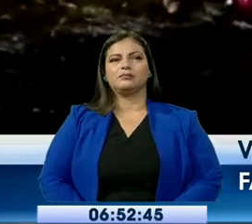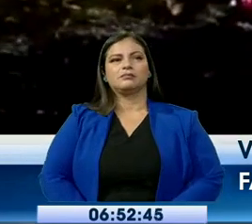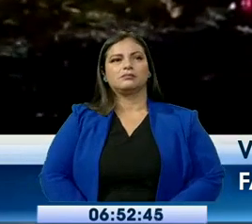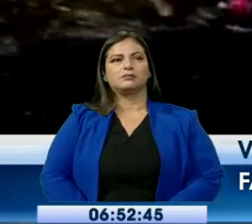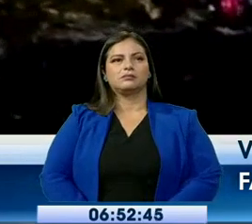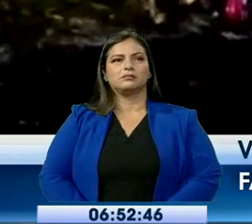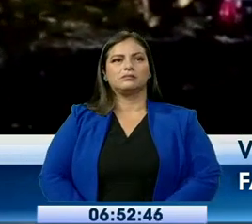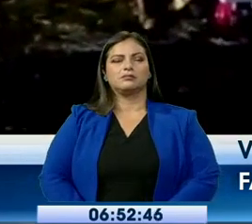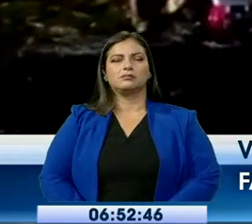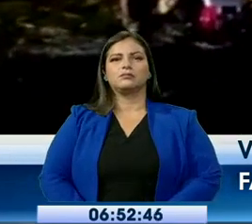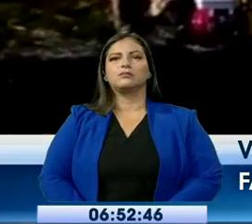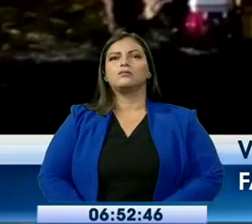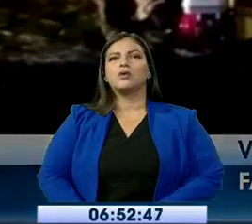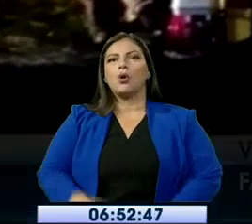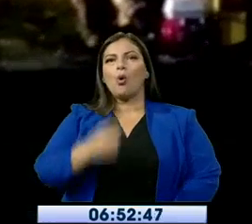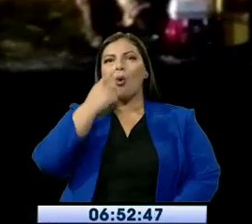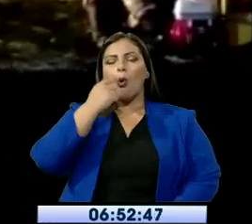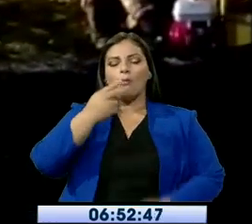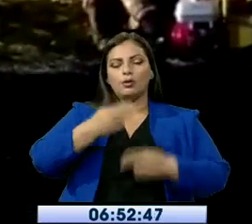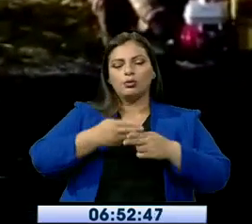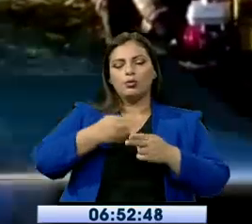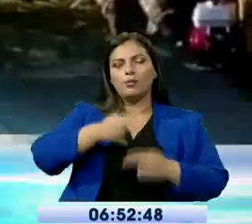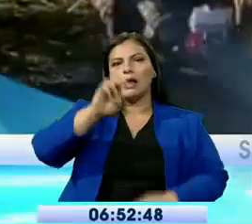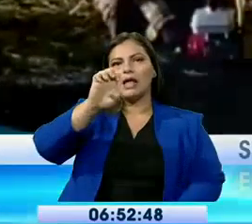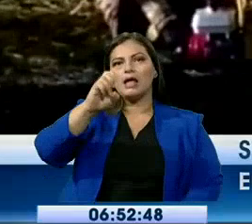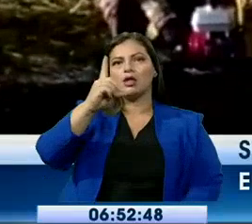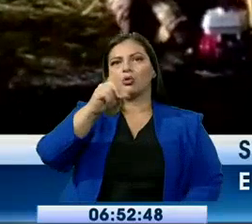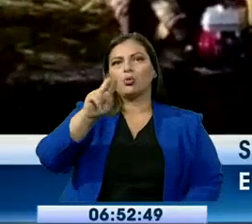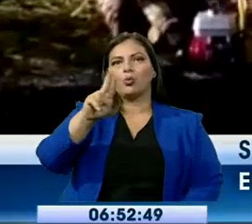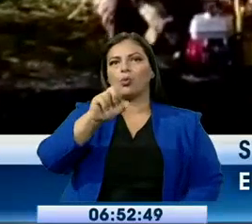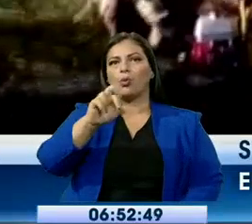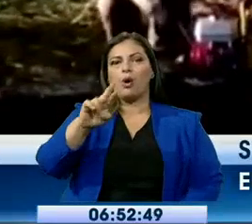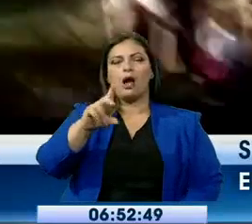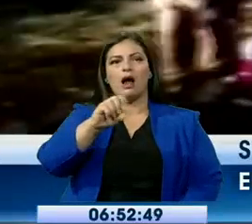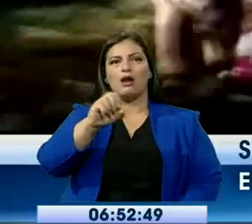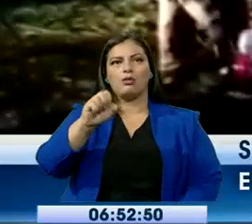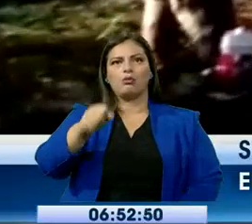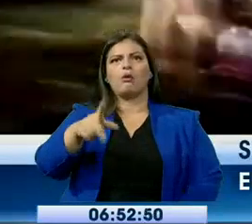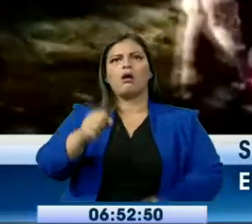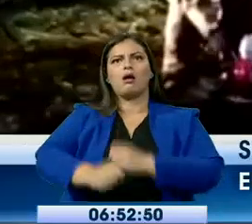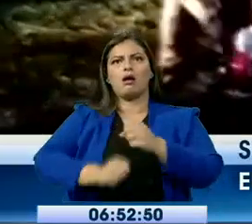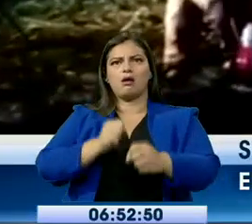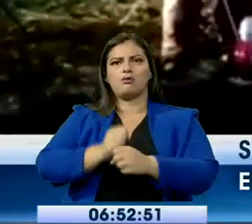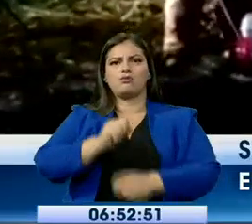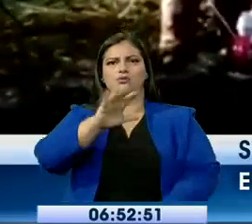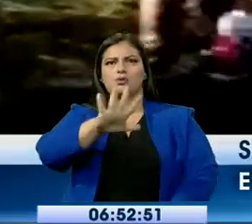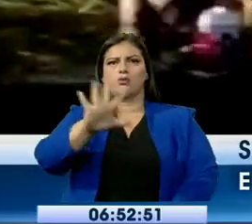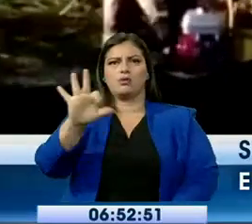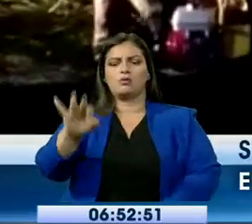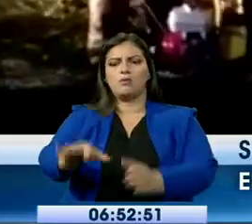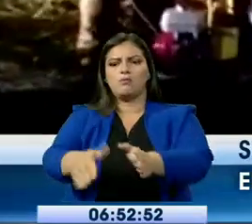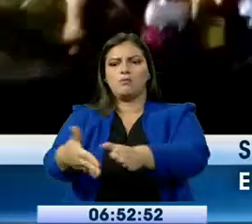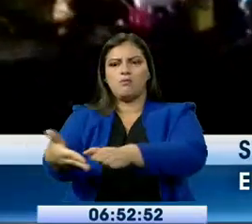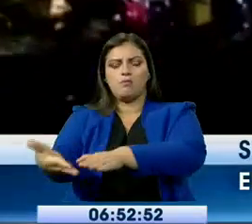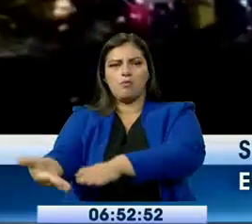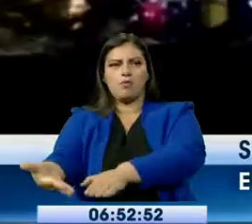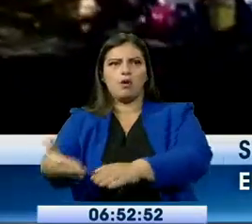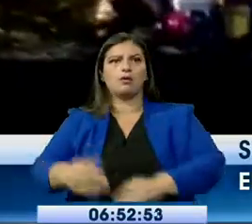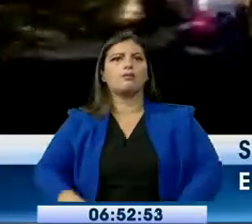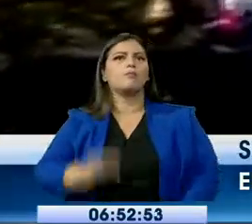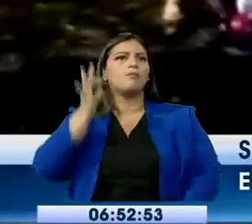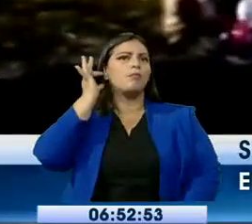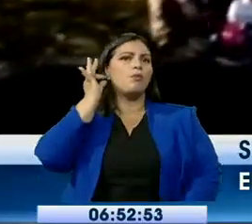fallecidos son Eduardo Trujillo, de 59 años, Yolanda Trujillo, de 49 años, Mileni León Trujillo,